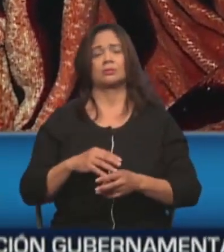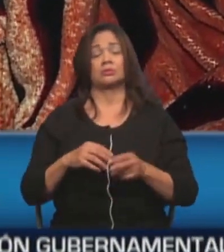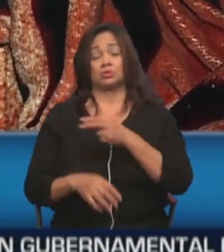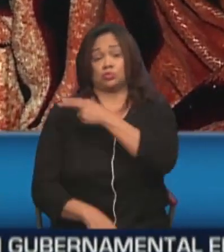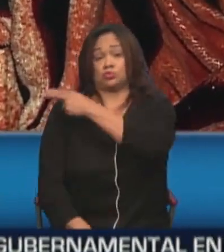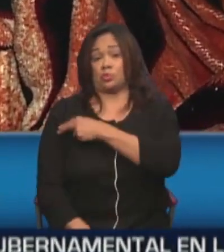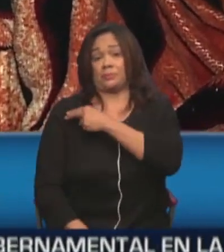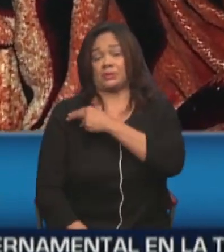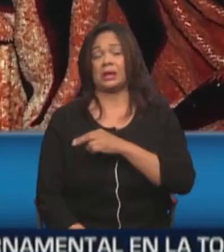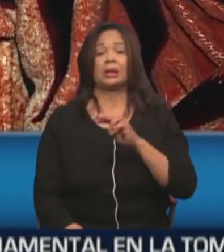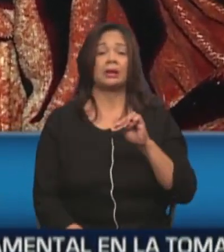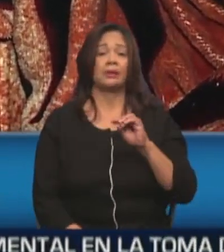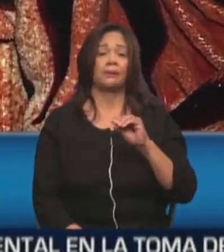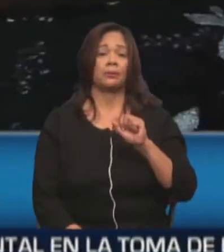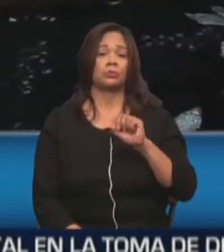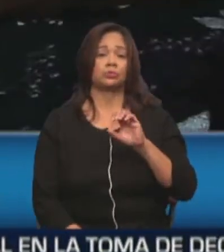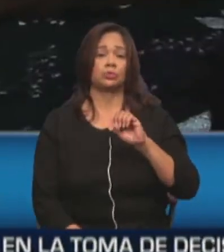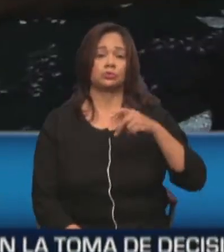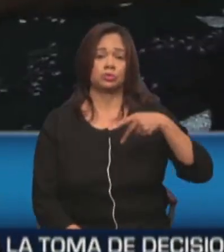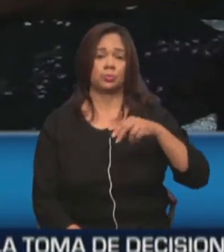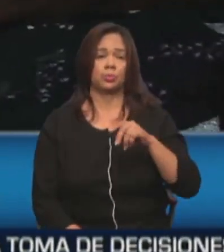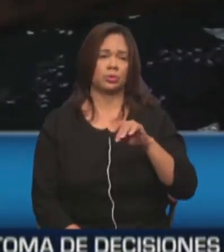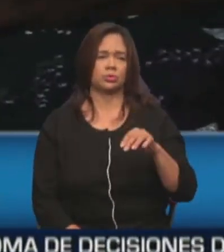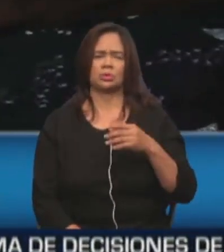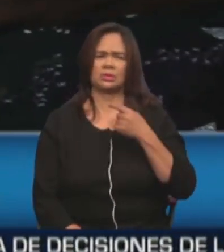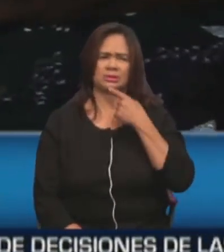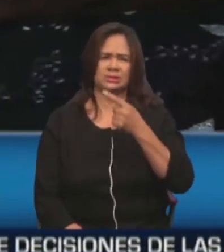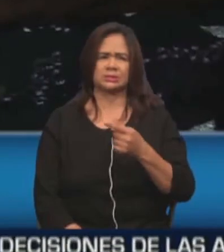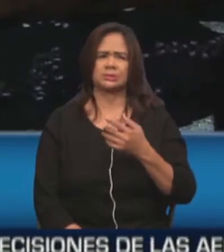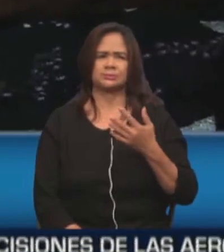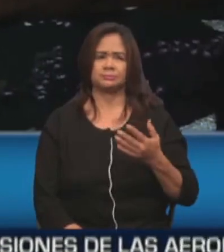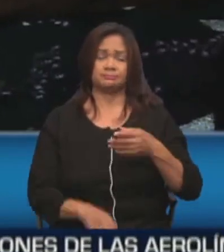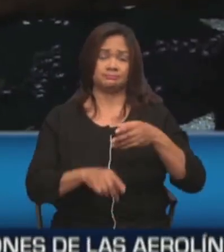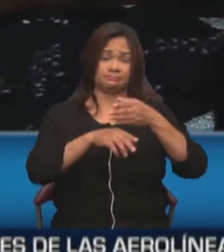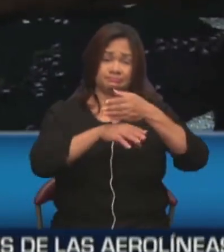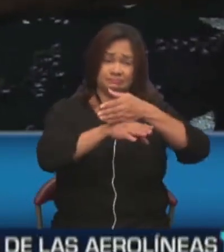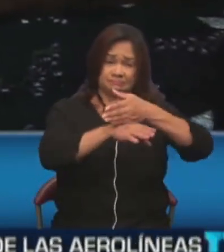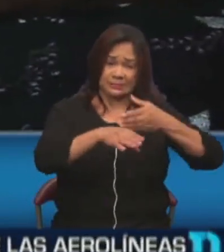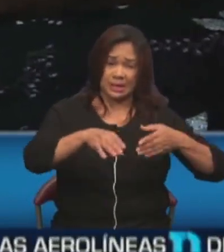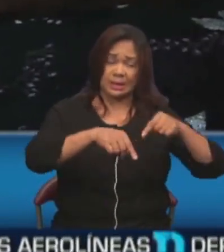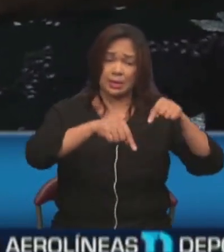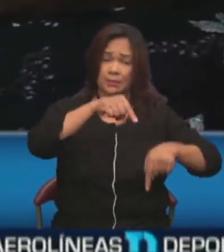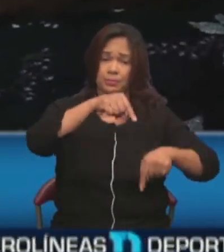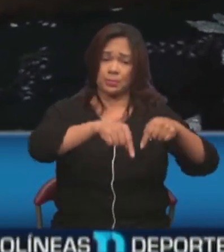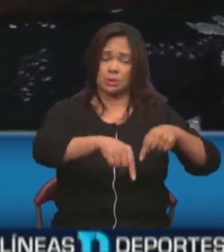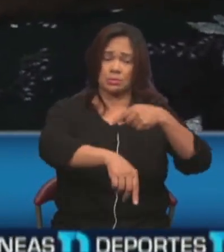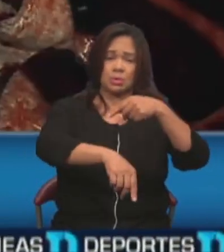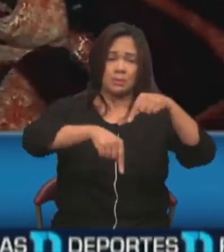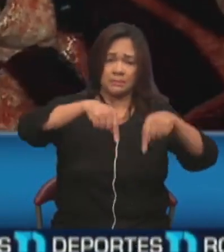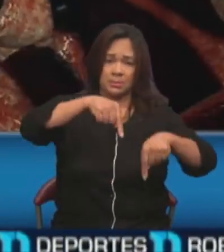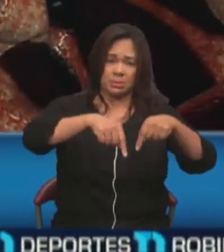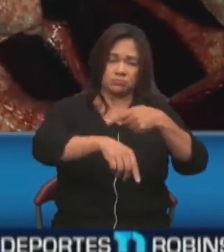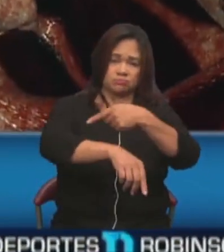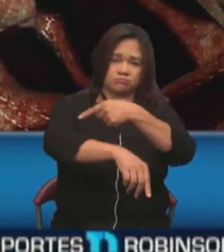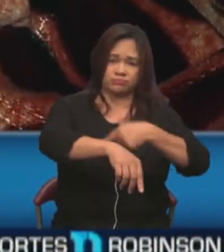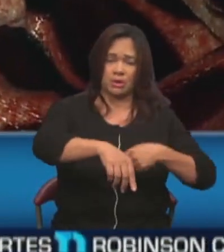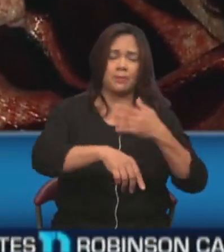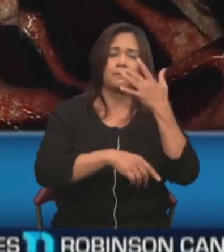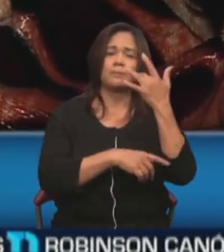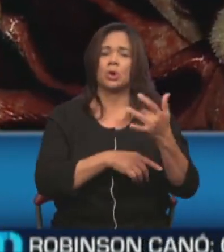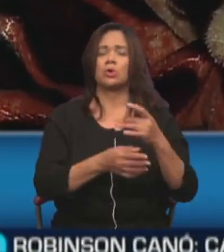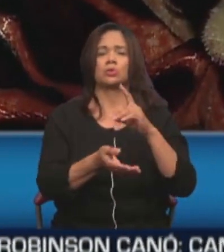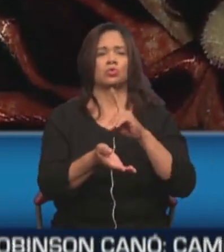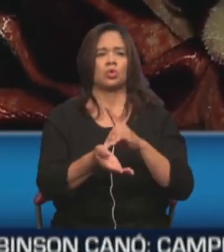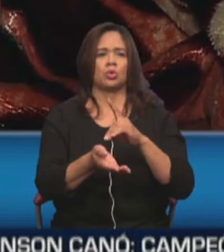hospital está descuidado, por lo que aseguraron que la amputación de la pierna de su descendiente fue por los médicos